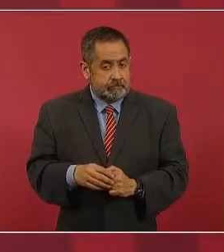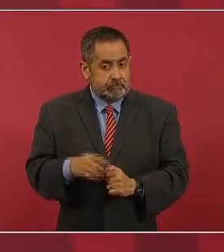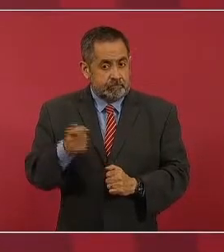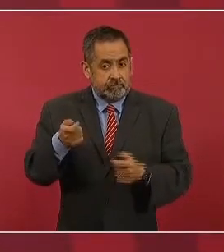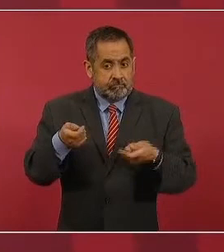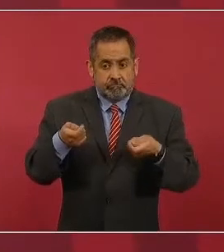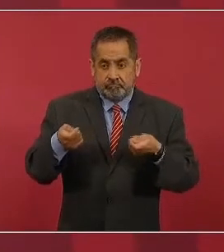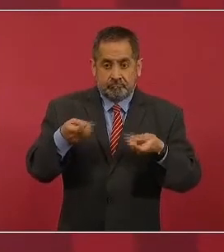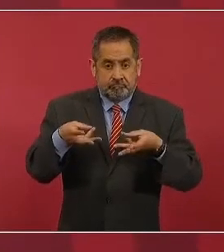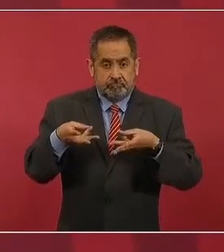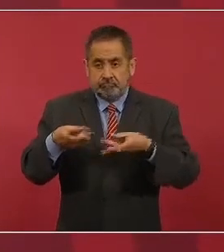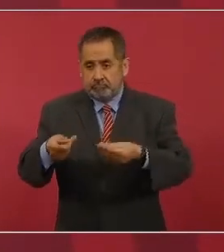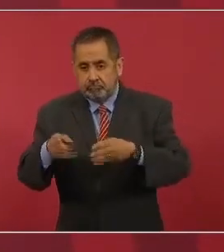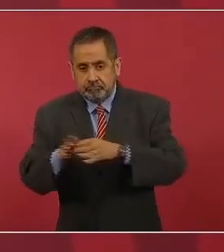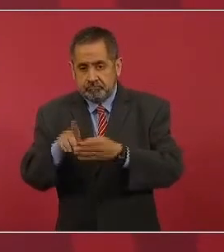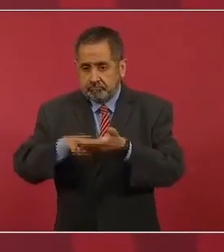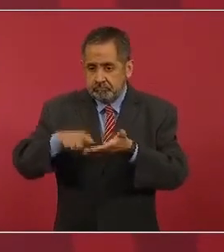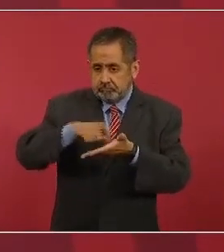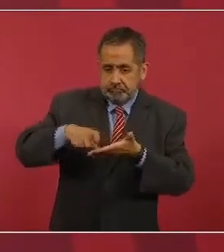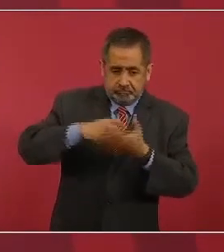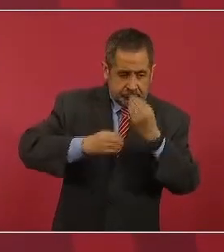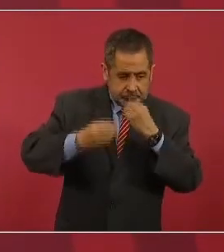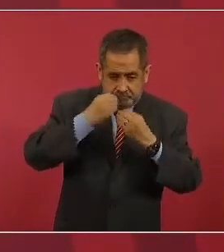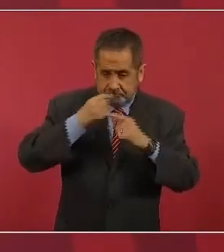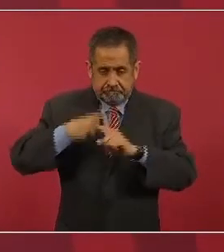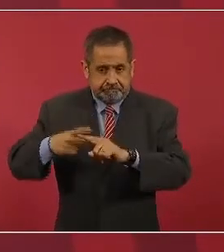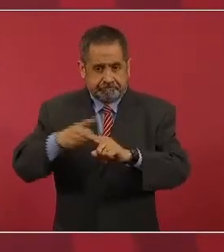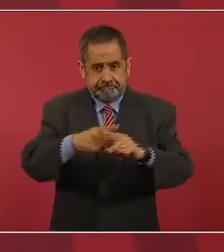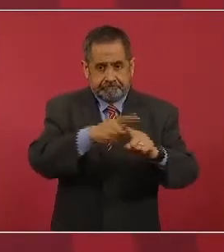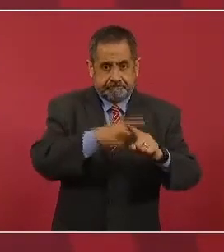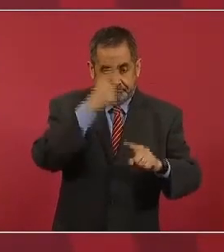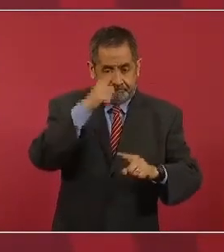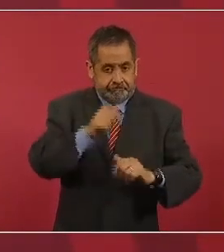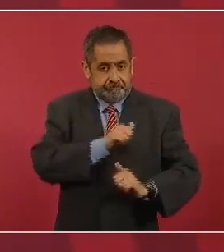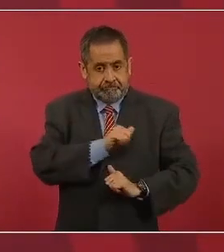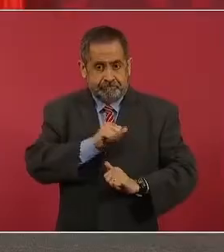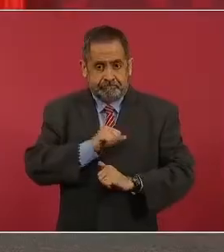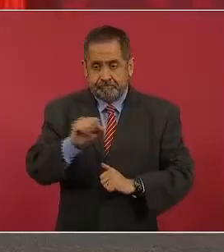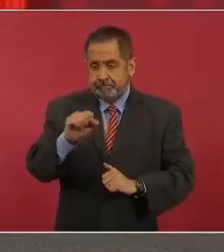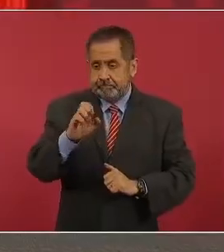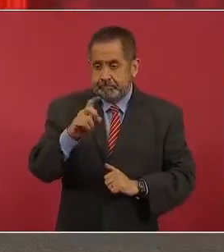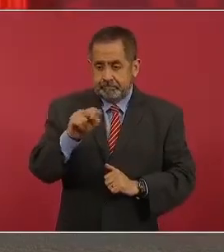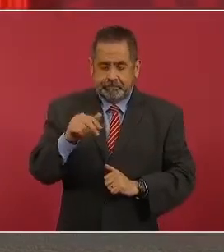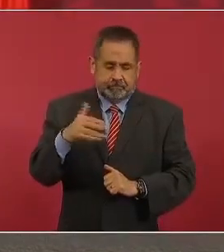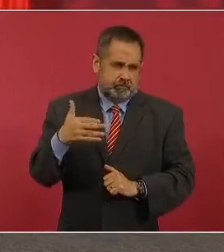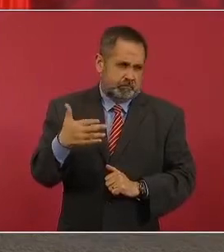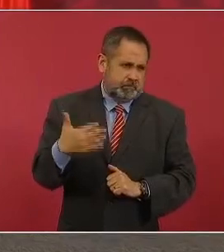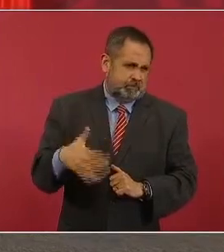todo lo relacionado con los alimentos en la Secretaría de la Defensa hacen